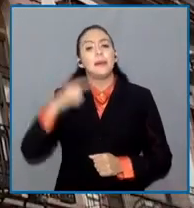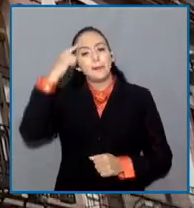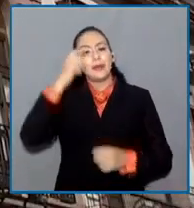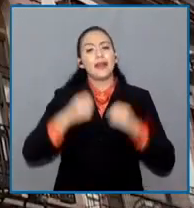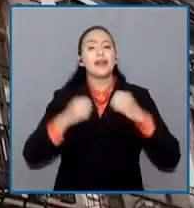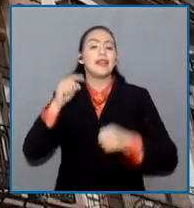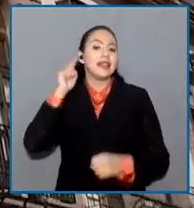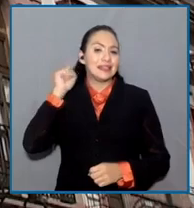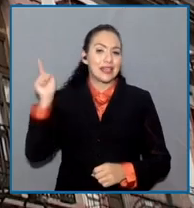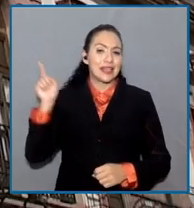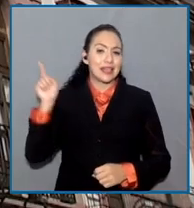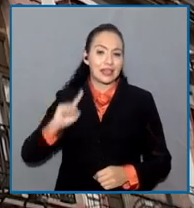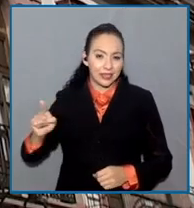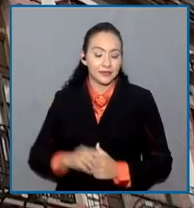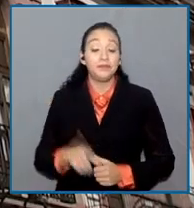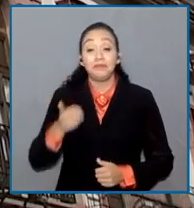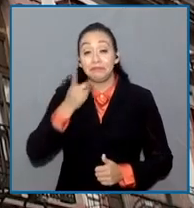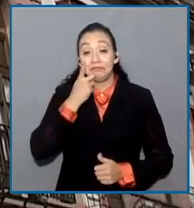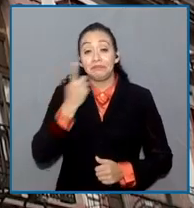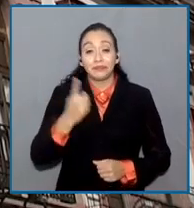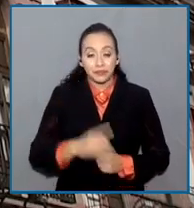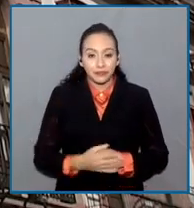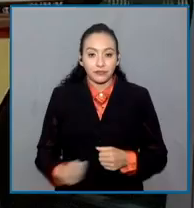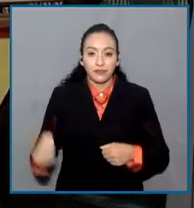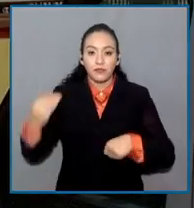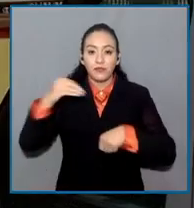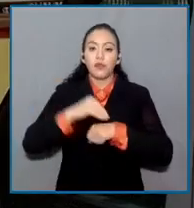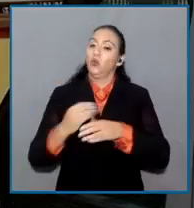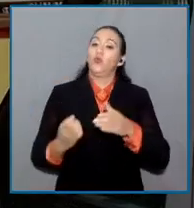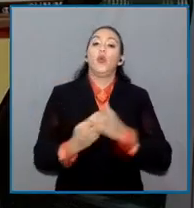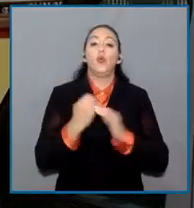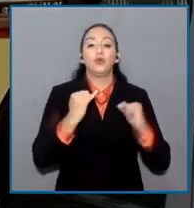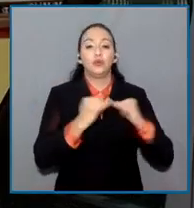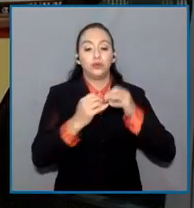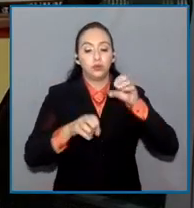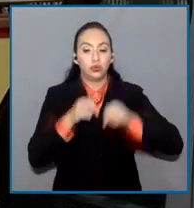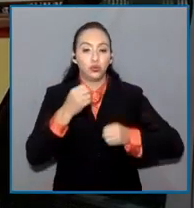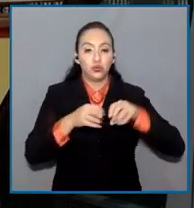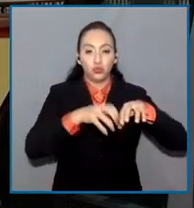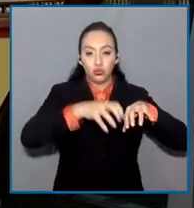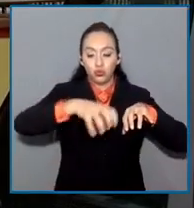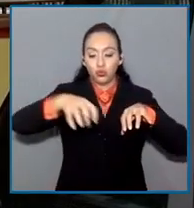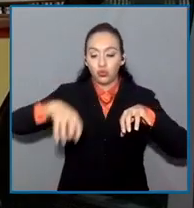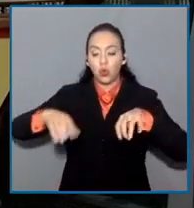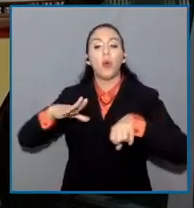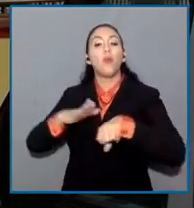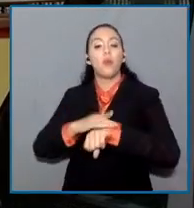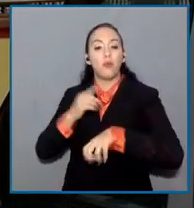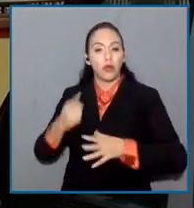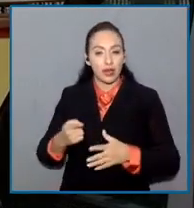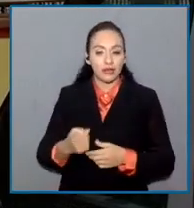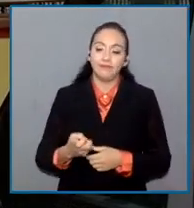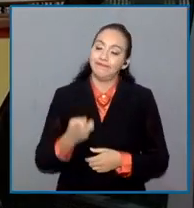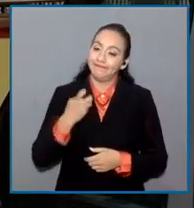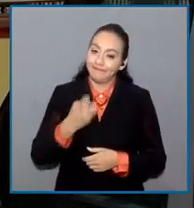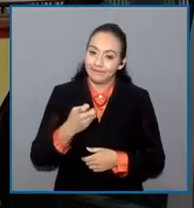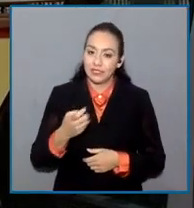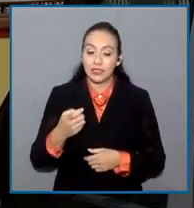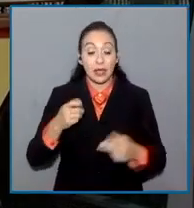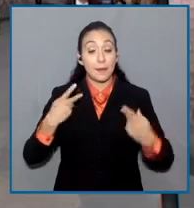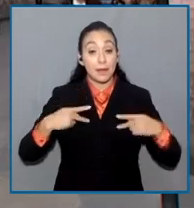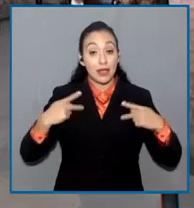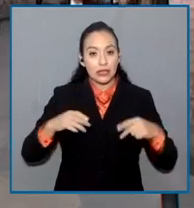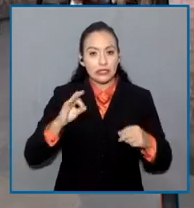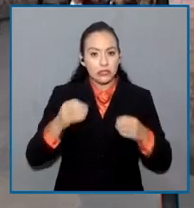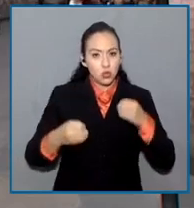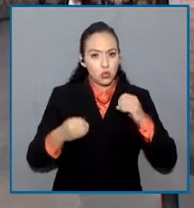que establece la integración de los tribunales de enjuiciamiento. Esto por vulnerar el derecho fundamental a ser juzgado por tribunales previamente